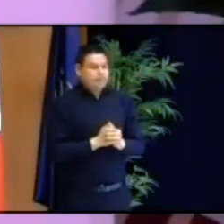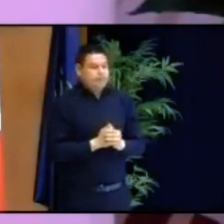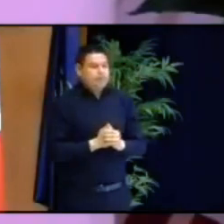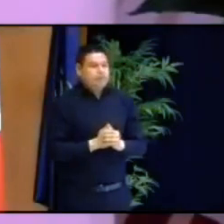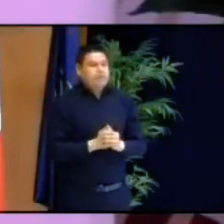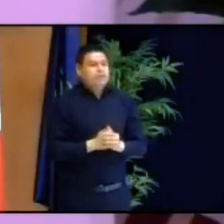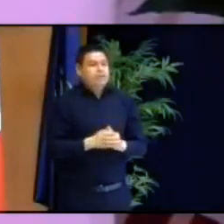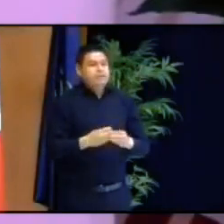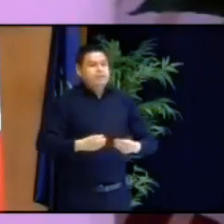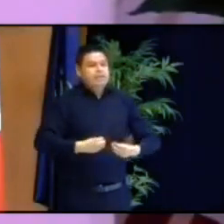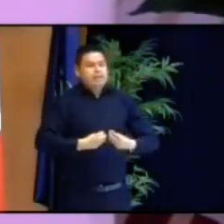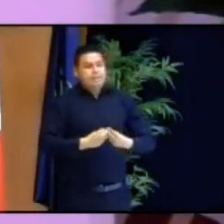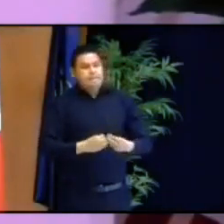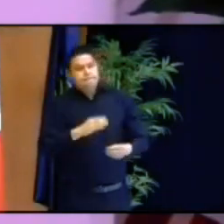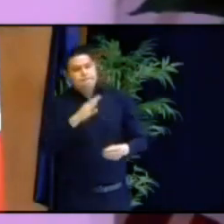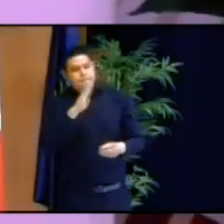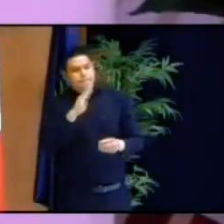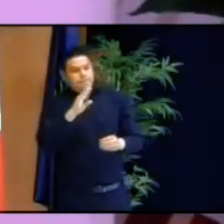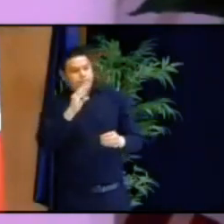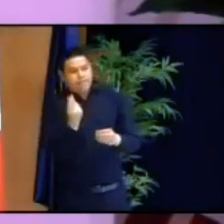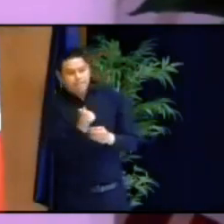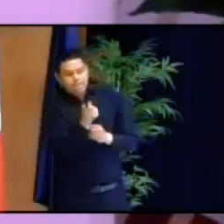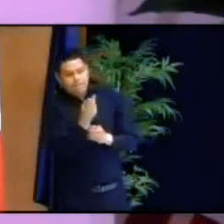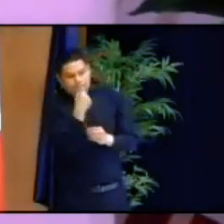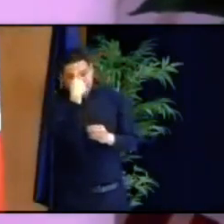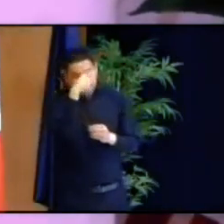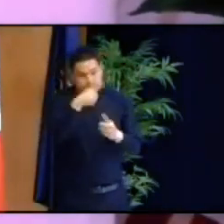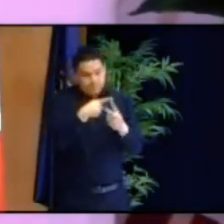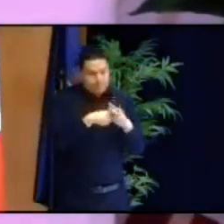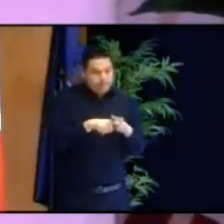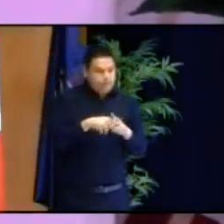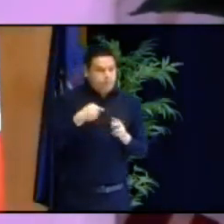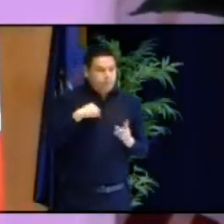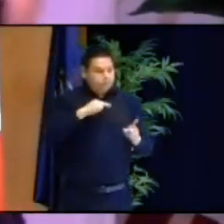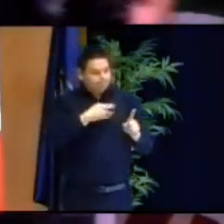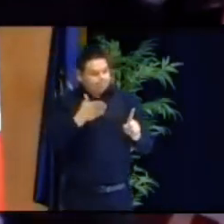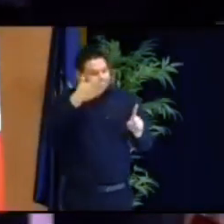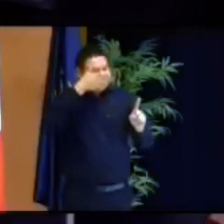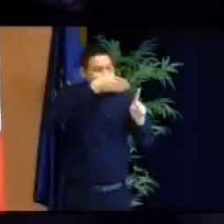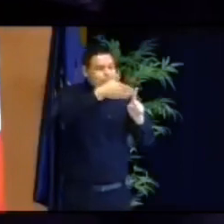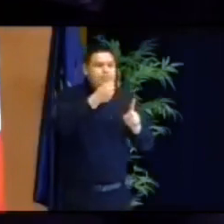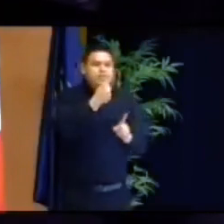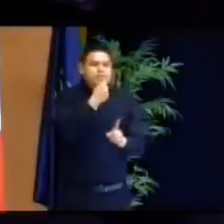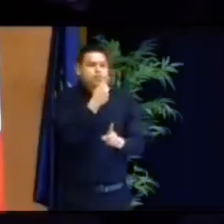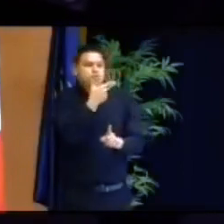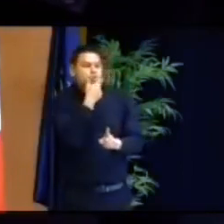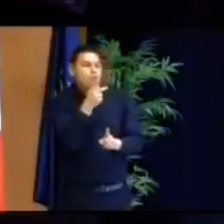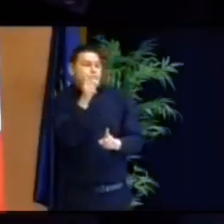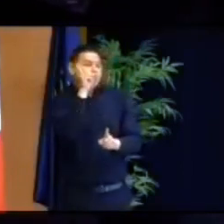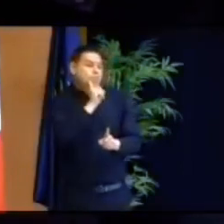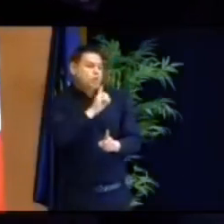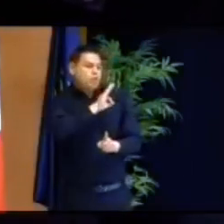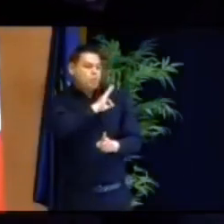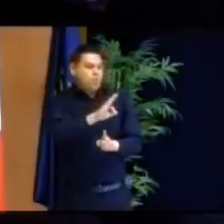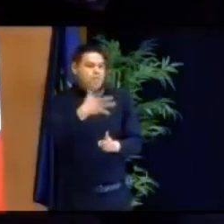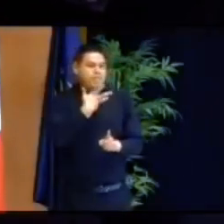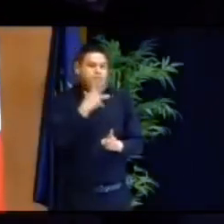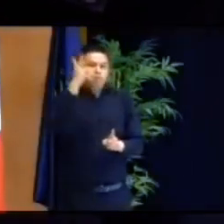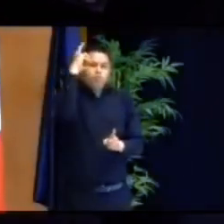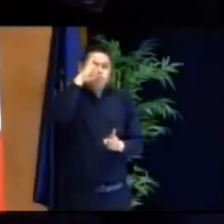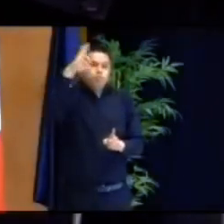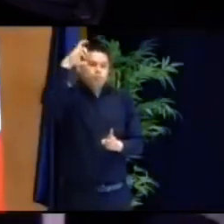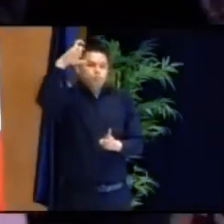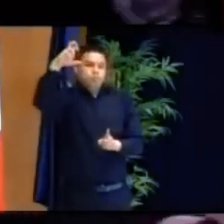Se llama Mi Beca para Empezar porque nuestro objetivo es que todos los niños y niñas puedan cumplir sus sueños,